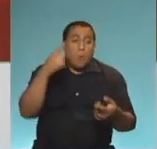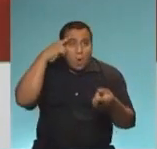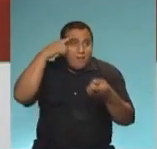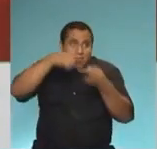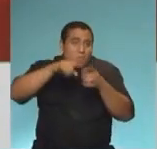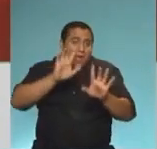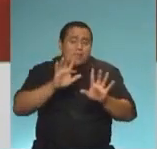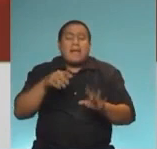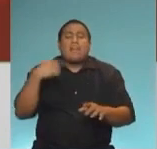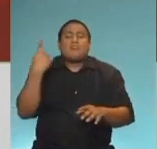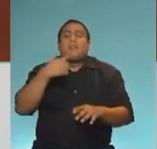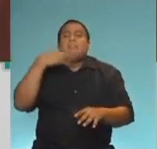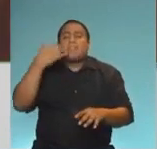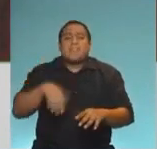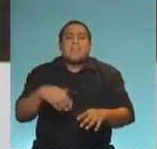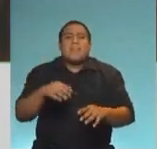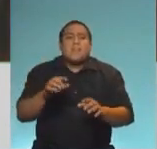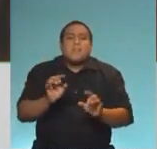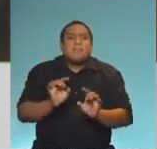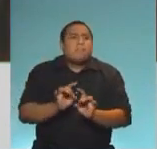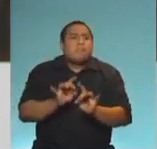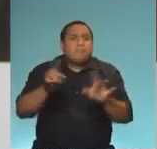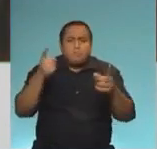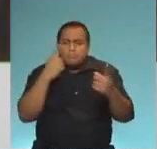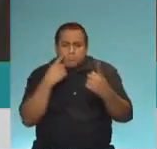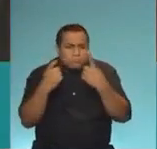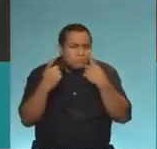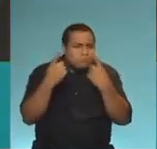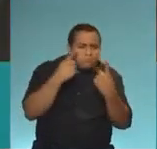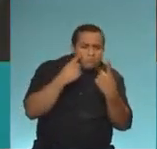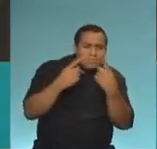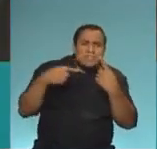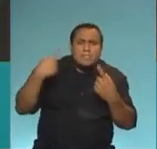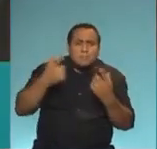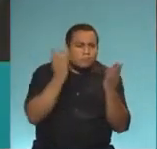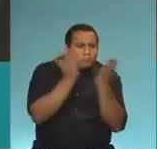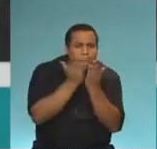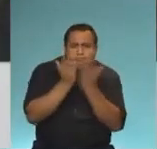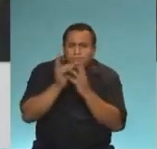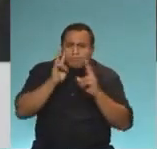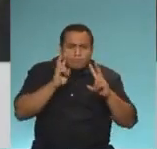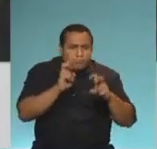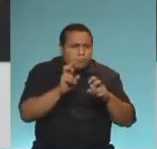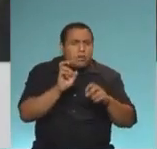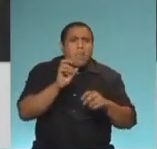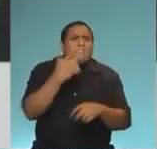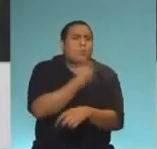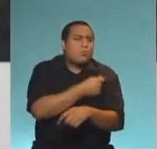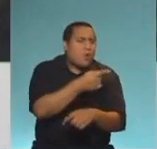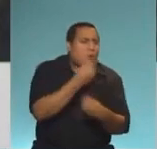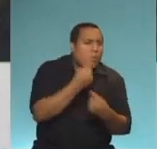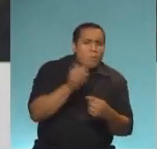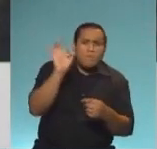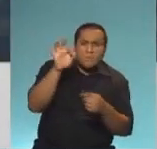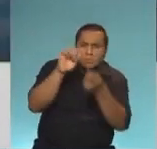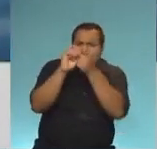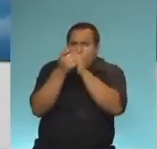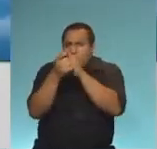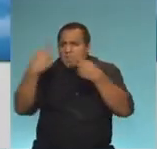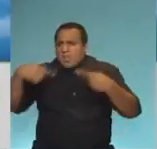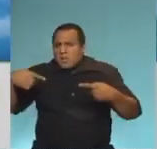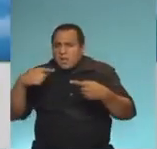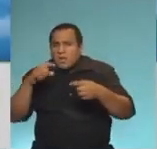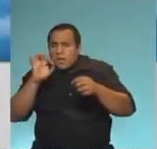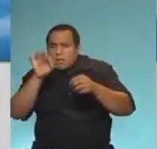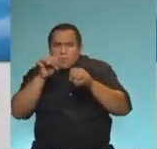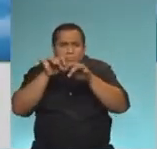empecemos a entender un poco más. Vigilancia epidemiológica es esto, es continuamente seguir estudiando cómo funcionan las vacunas, cómo se mueve el virus. Y esta